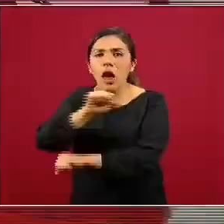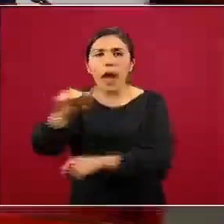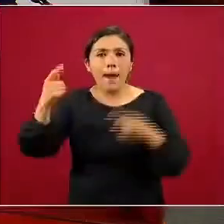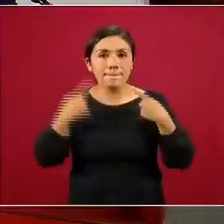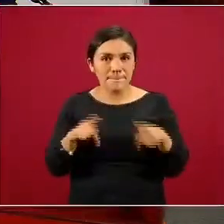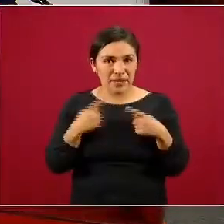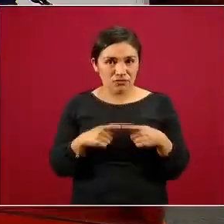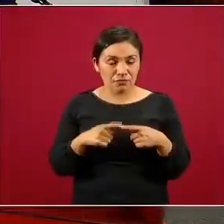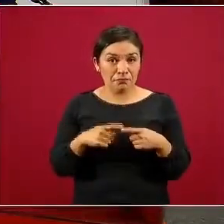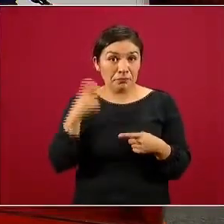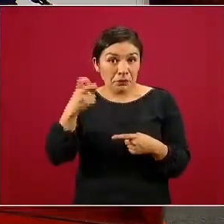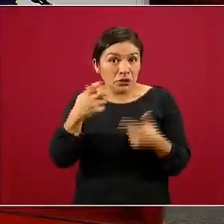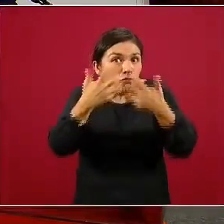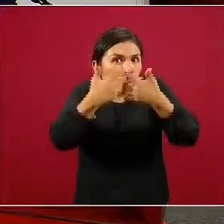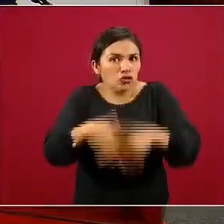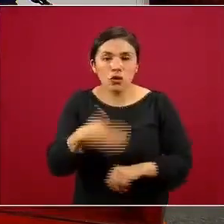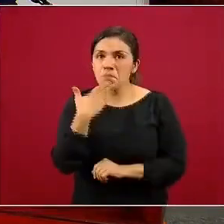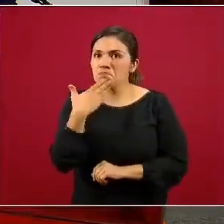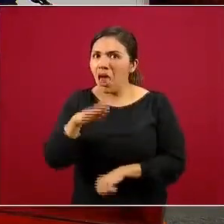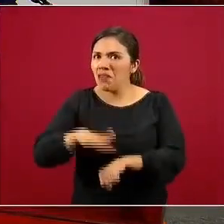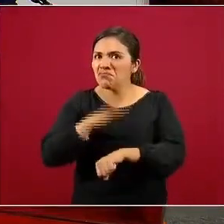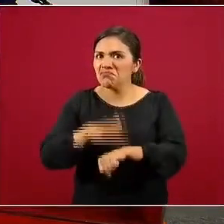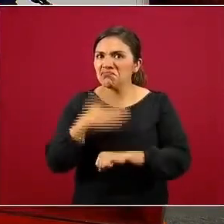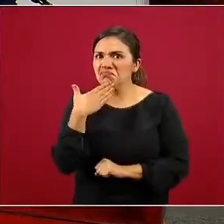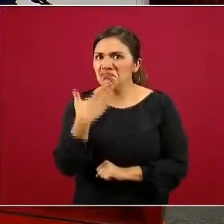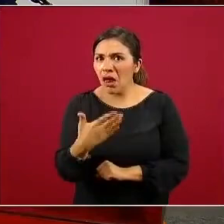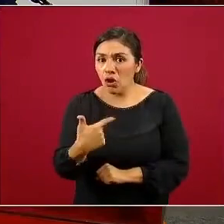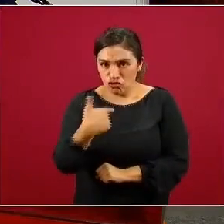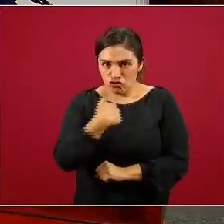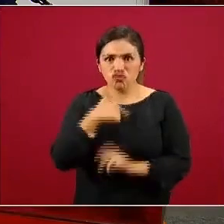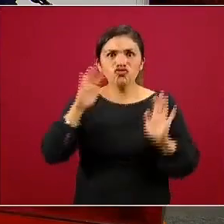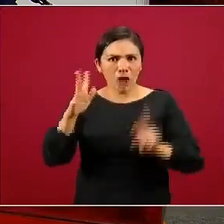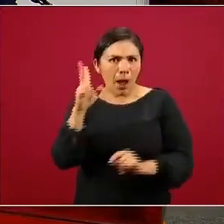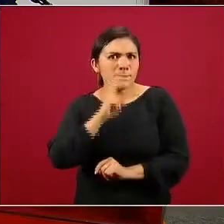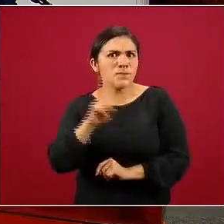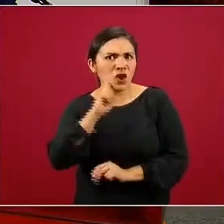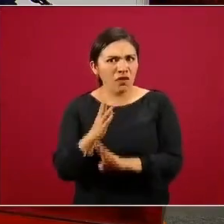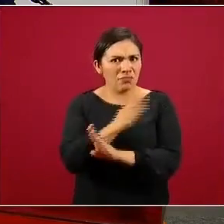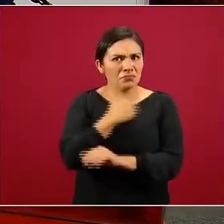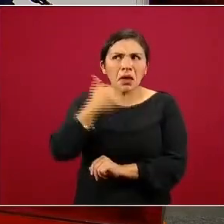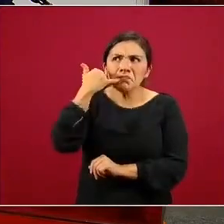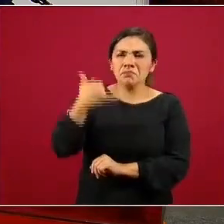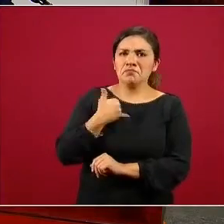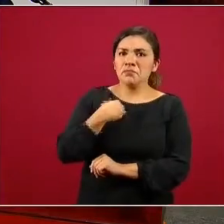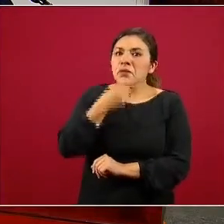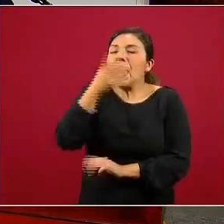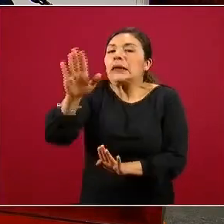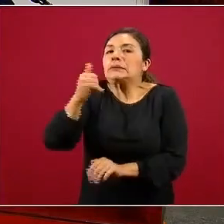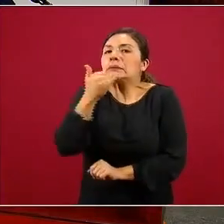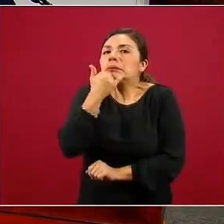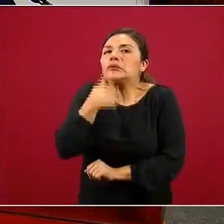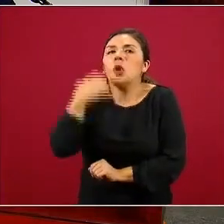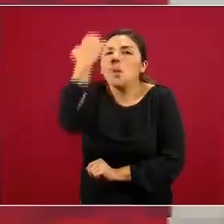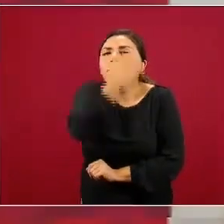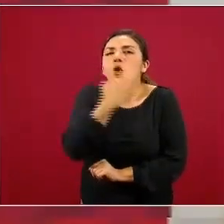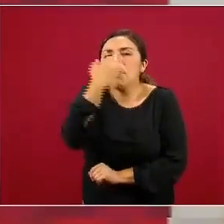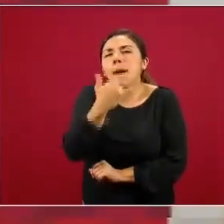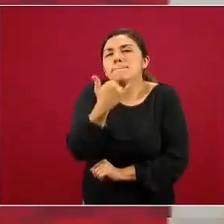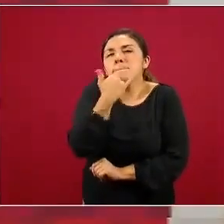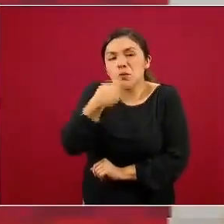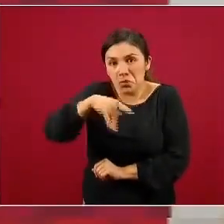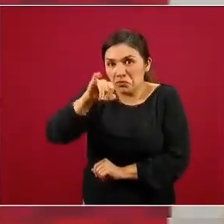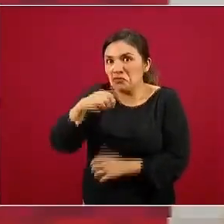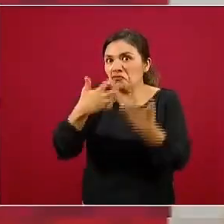personas. Este sistema funciona y funciona muy bien. Yo mismo lo probé y cuando me llamaron le dije, perdón, nada más estaba haciendo una prueba,